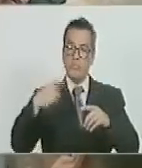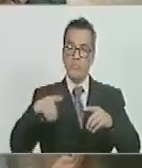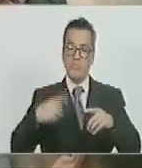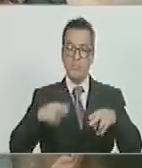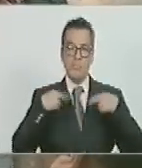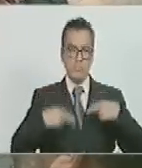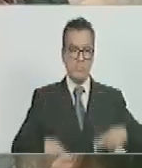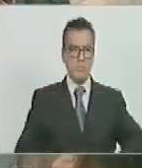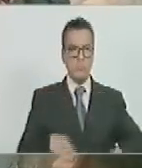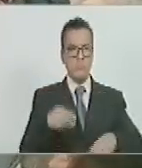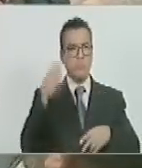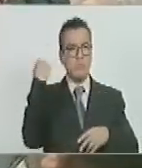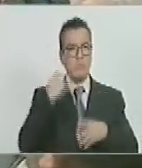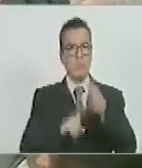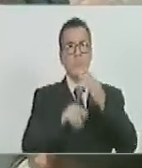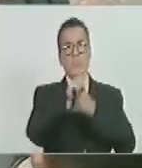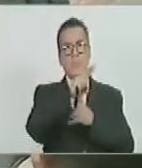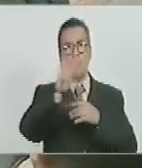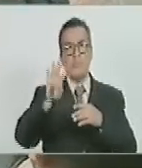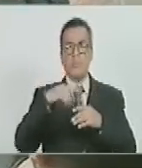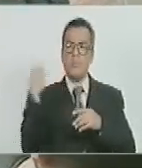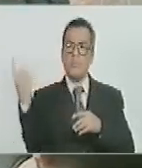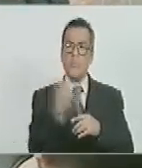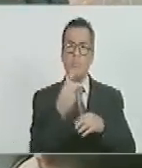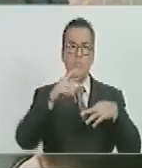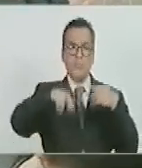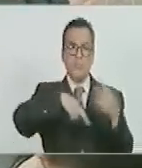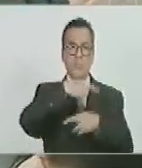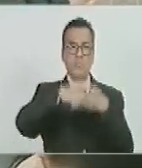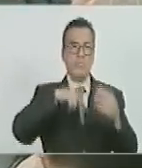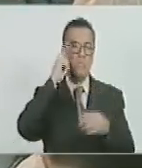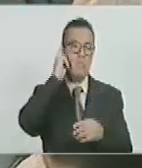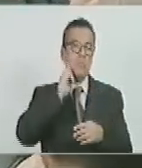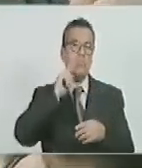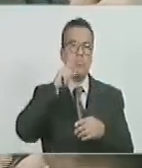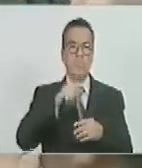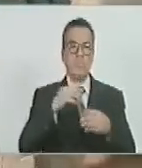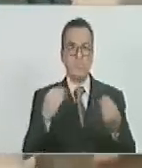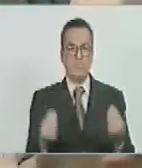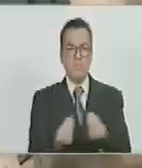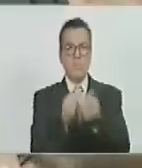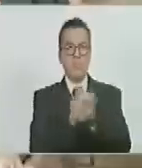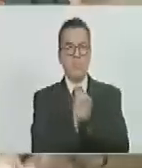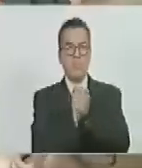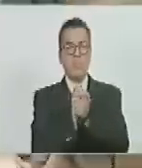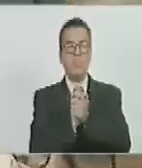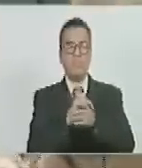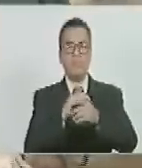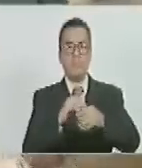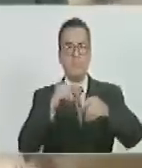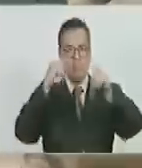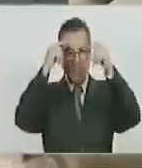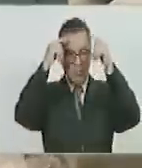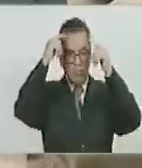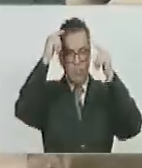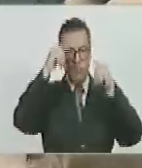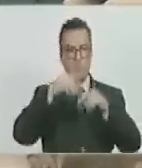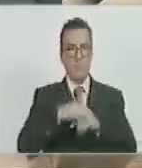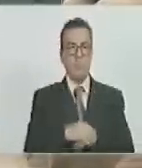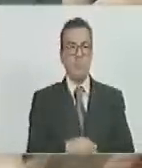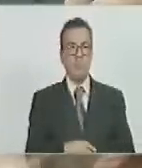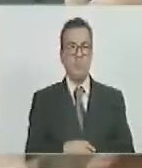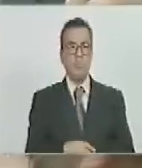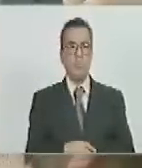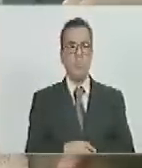ocurrió hace 24 años, cuando llegó la Revolución Bolivariana de la mano de nuestro comandante supremo Hugo Rafael